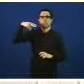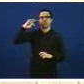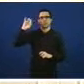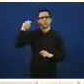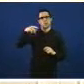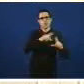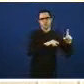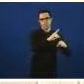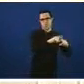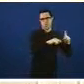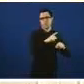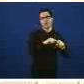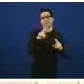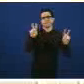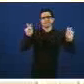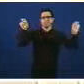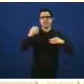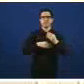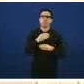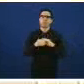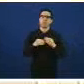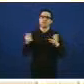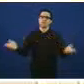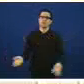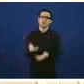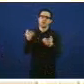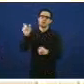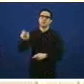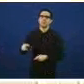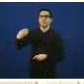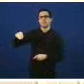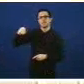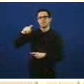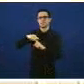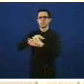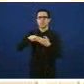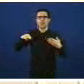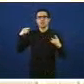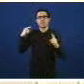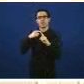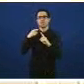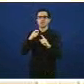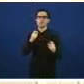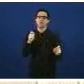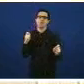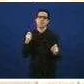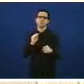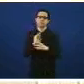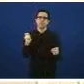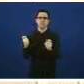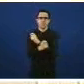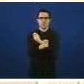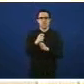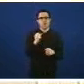Nacionalista Galego sobre as actuacións que vai impulsar o presidente da Asunta de Galicia para garantir a devolución dos seus aforros aos clientes